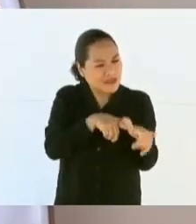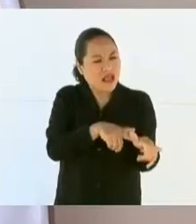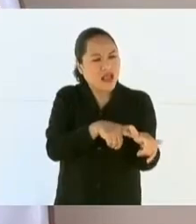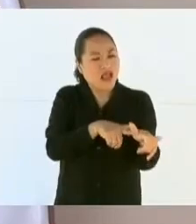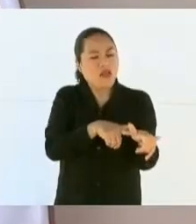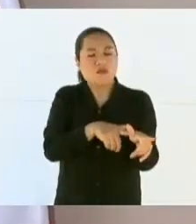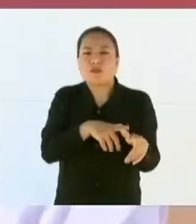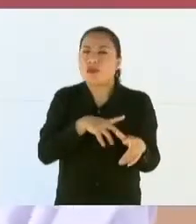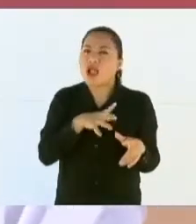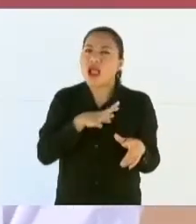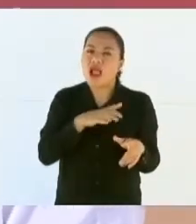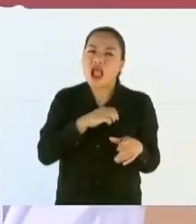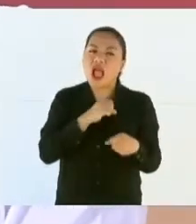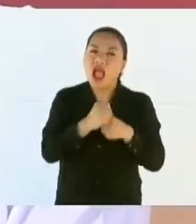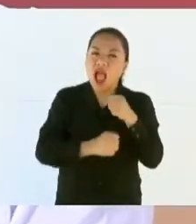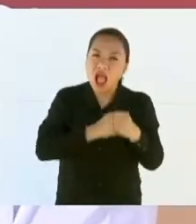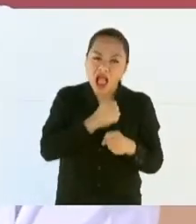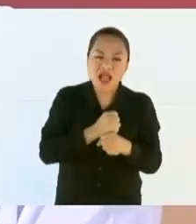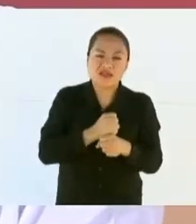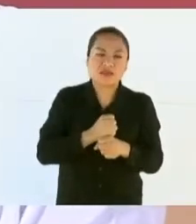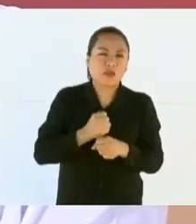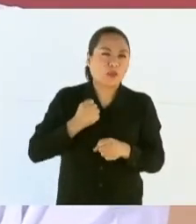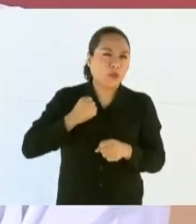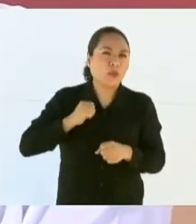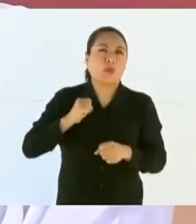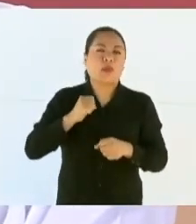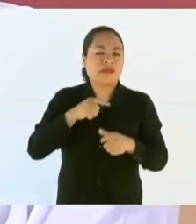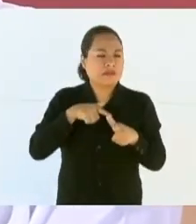por siglos.